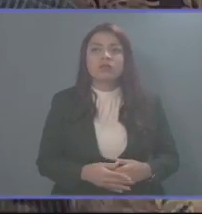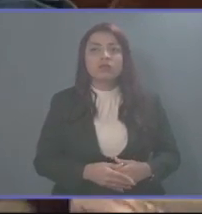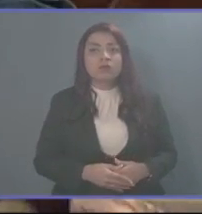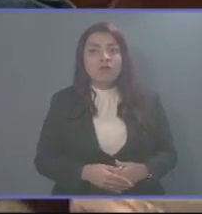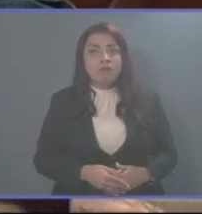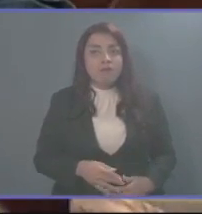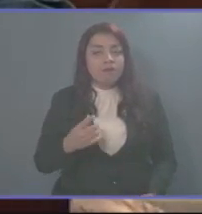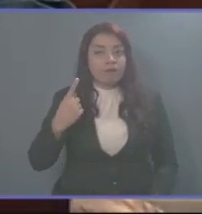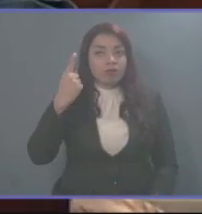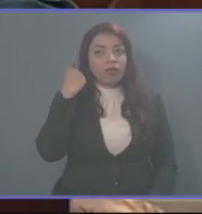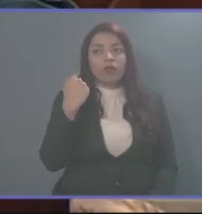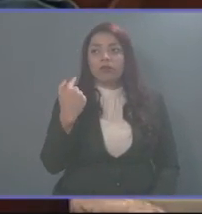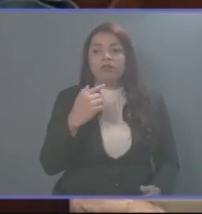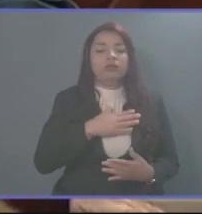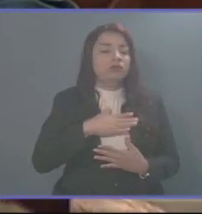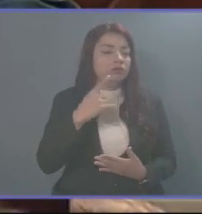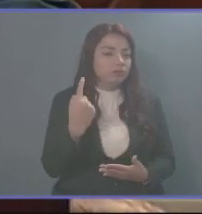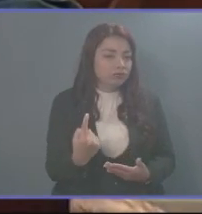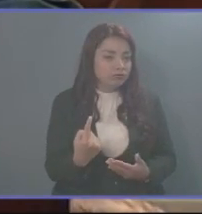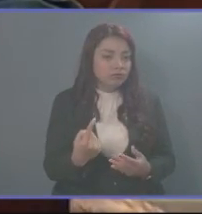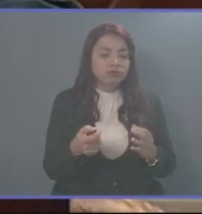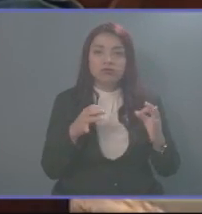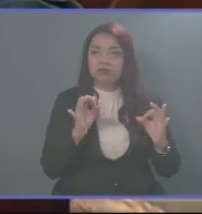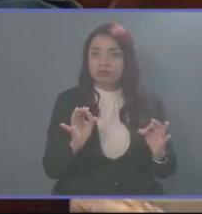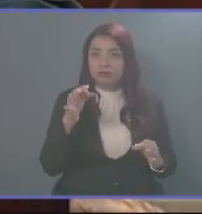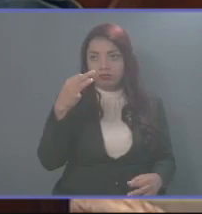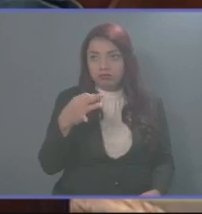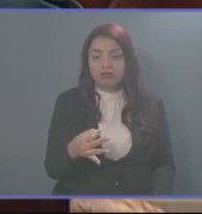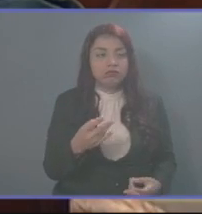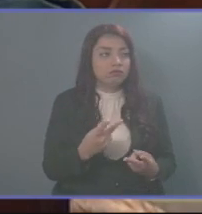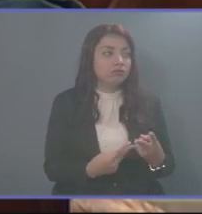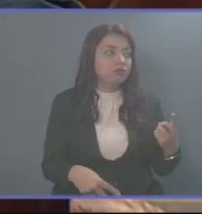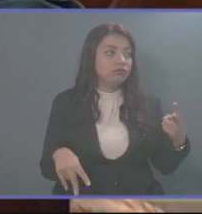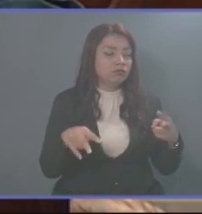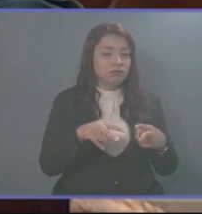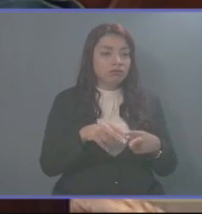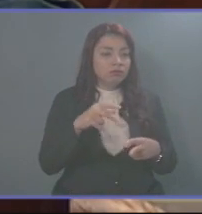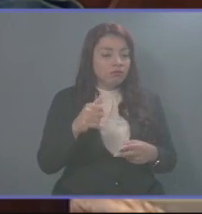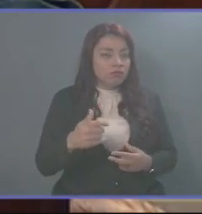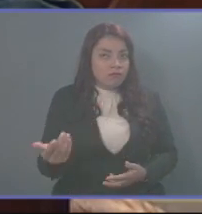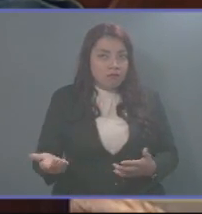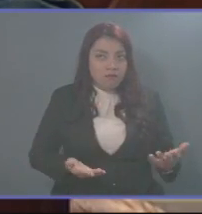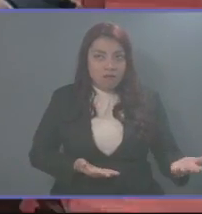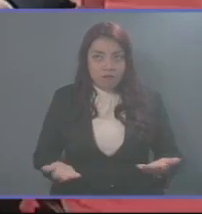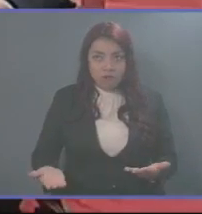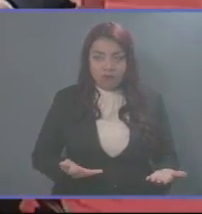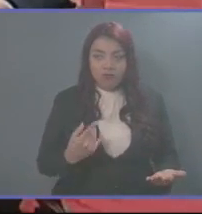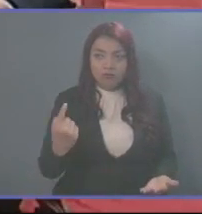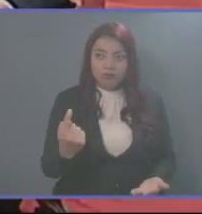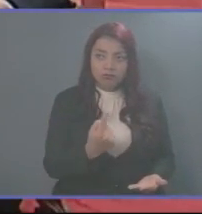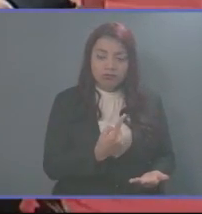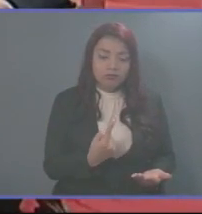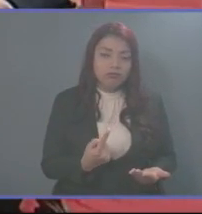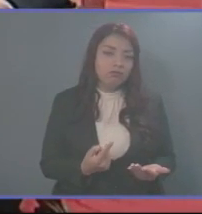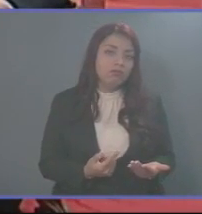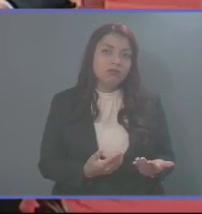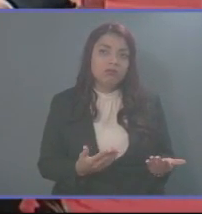un hombre humanista, un hombre integral, con principios, con valores, basados en el servicio a los demás.